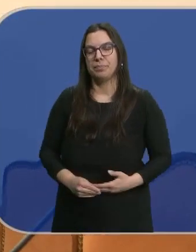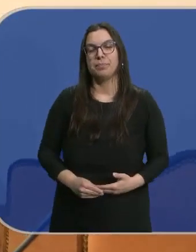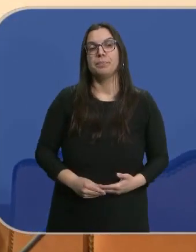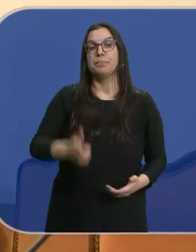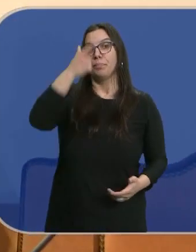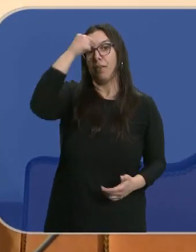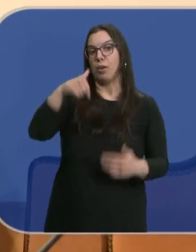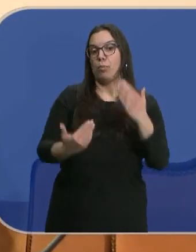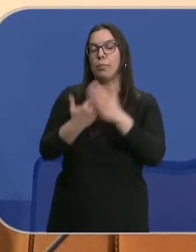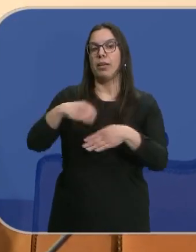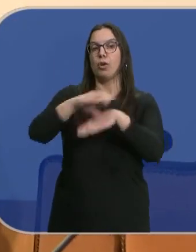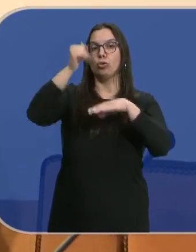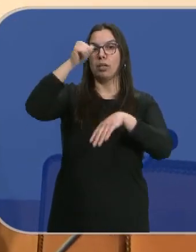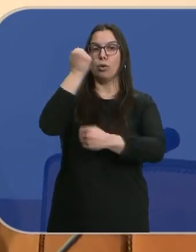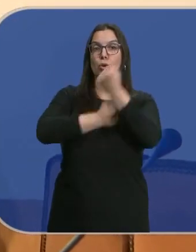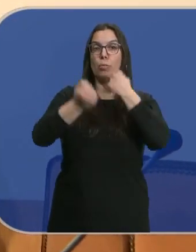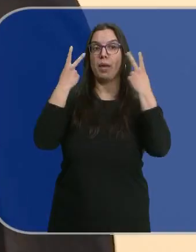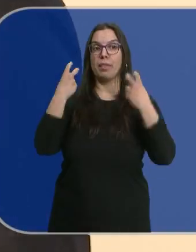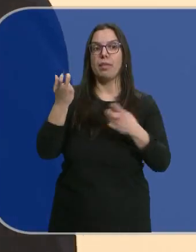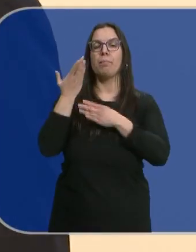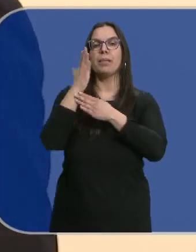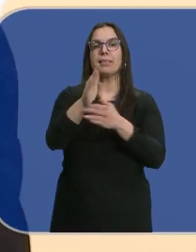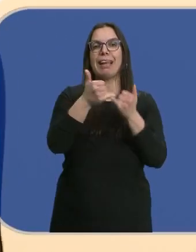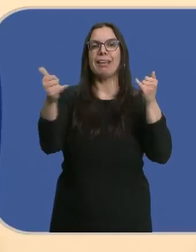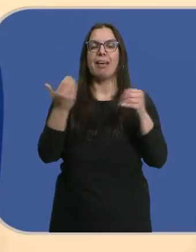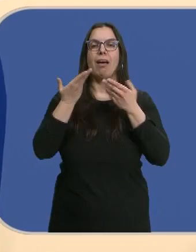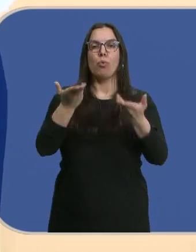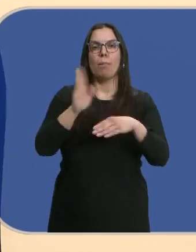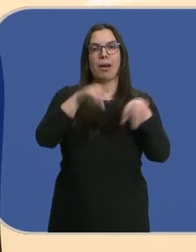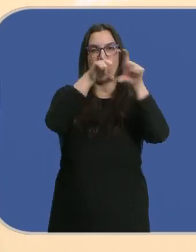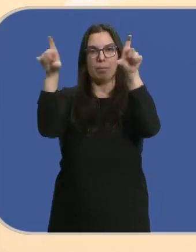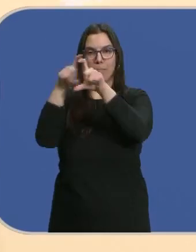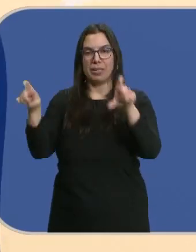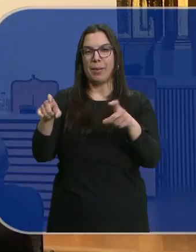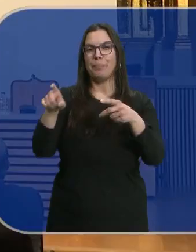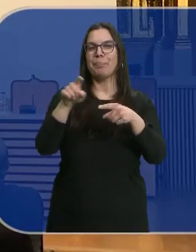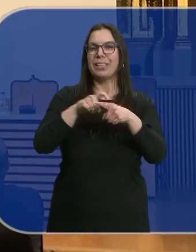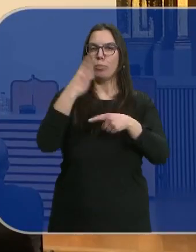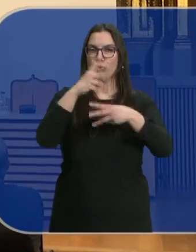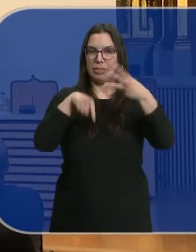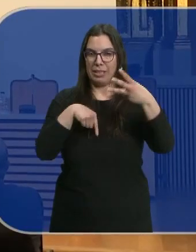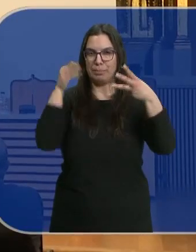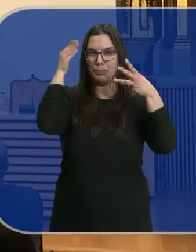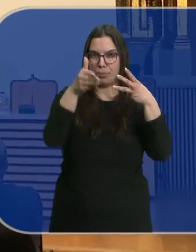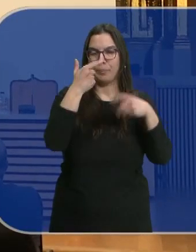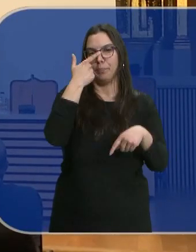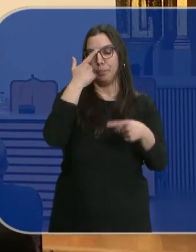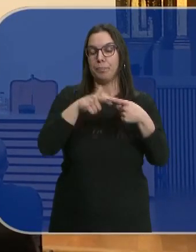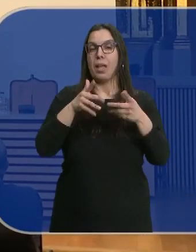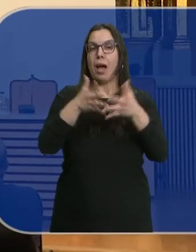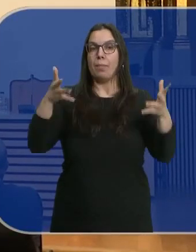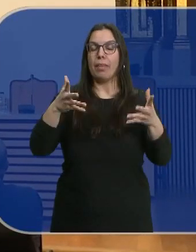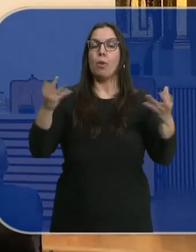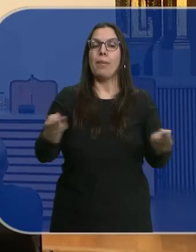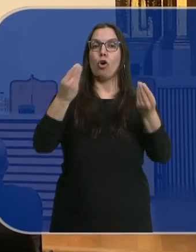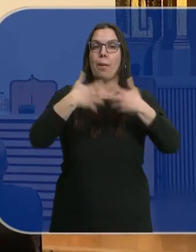En Ávila esta mañana el consejero de Economía y Hacienda ha presentado una línea de ayudas para las empresas. Hay 3 tipos en los que ha incidido: para la ampliación y